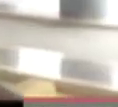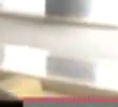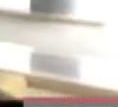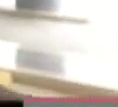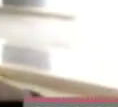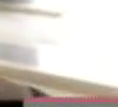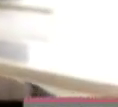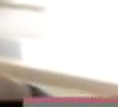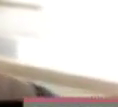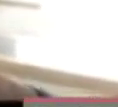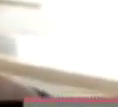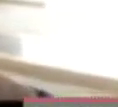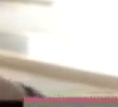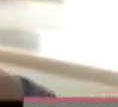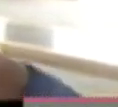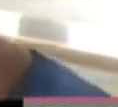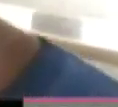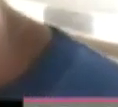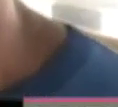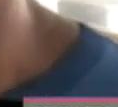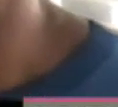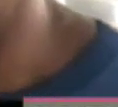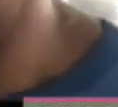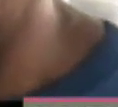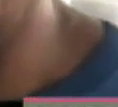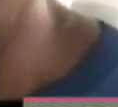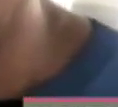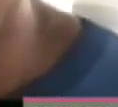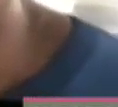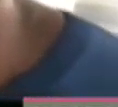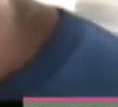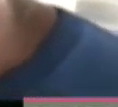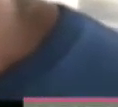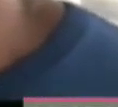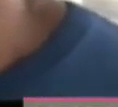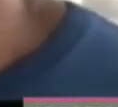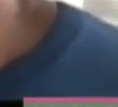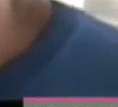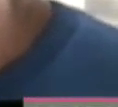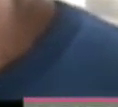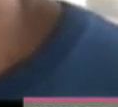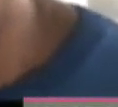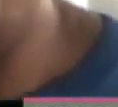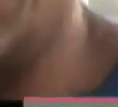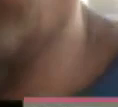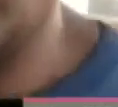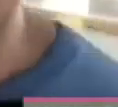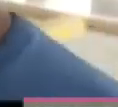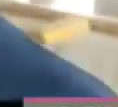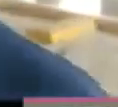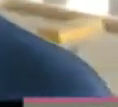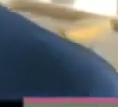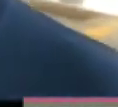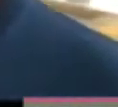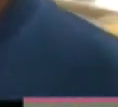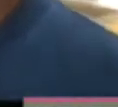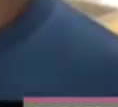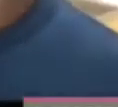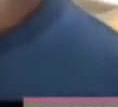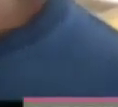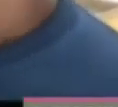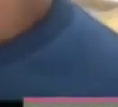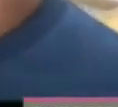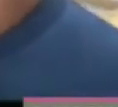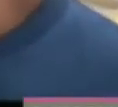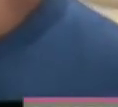obras públicas del Estado de La Guaira? De verdad, felicitaciones al gobierno y a las instituciones por el tan